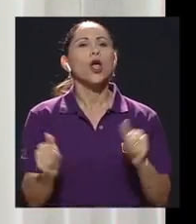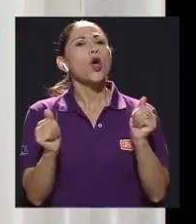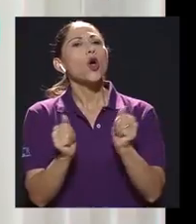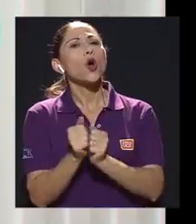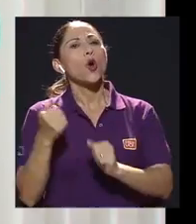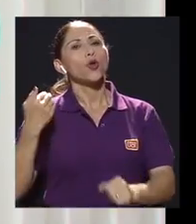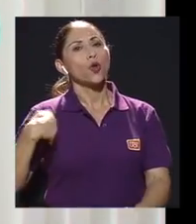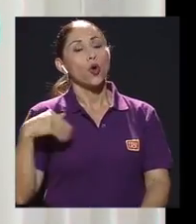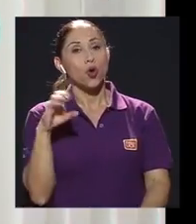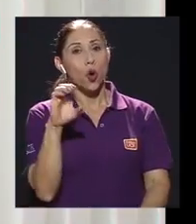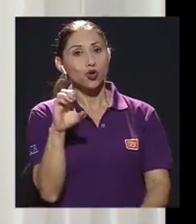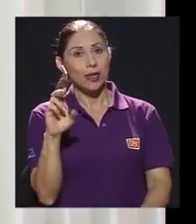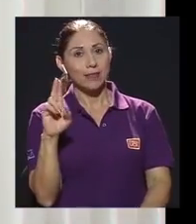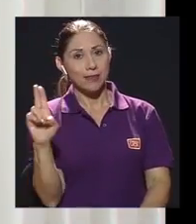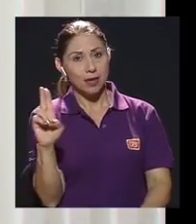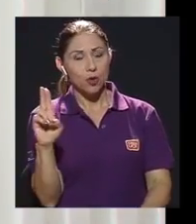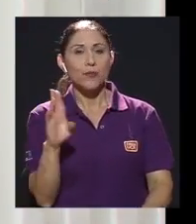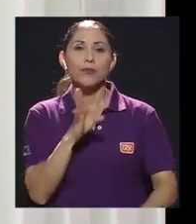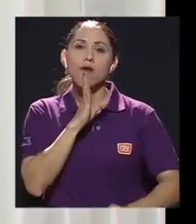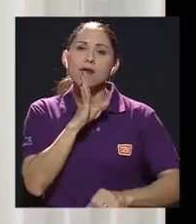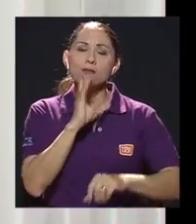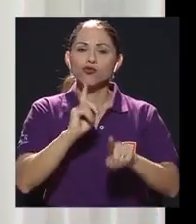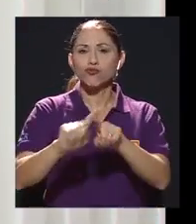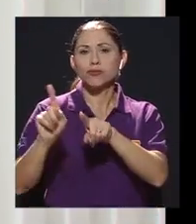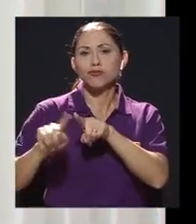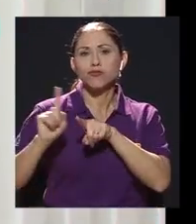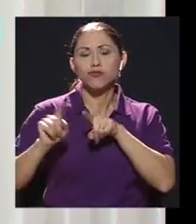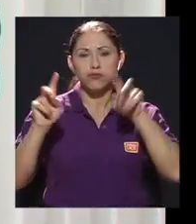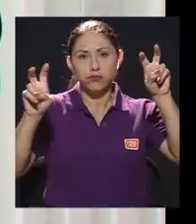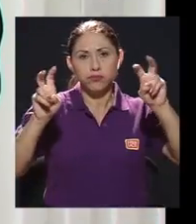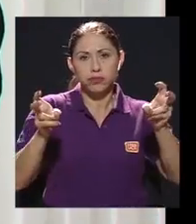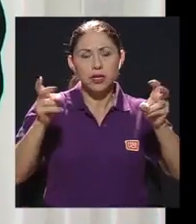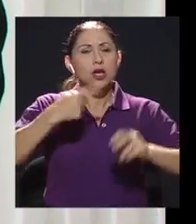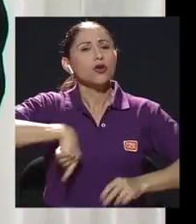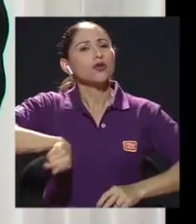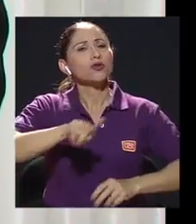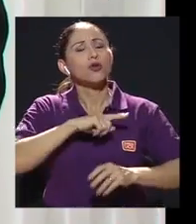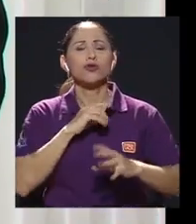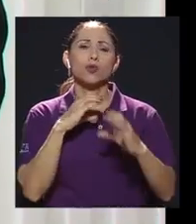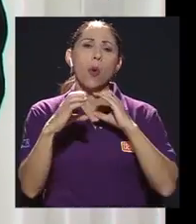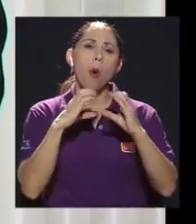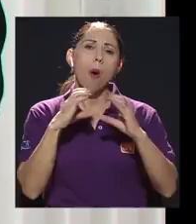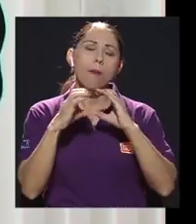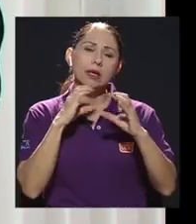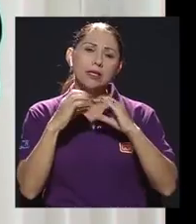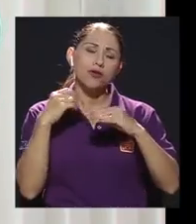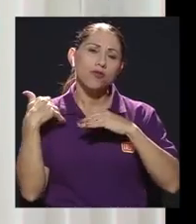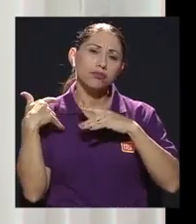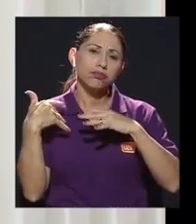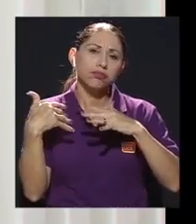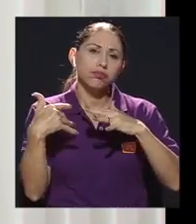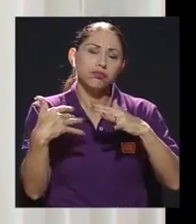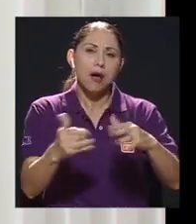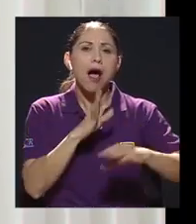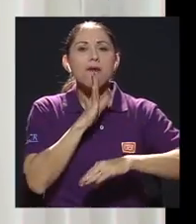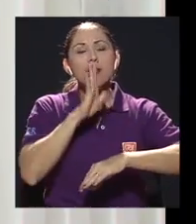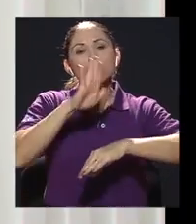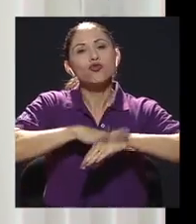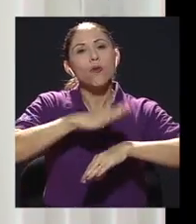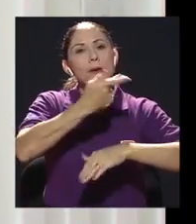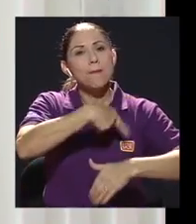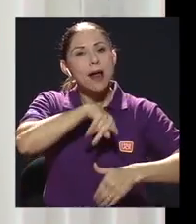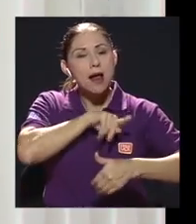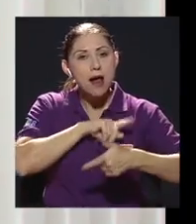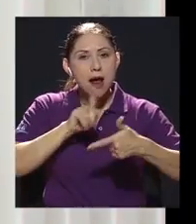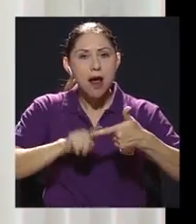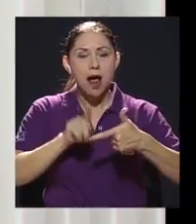Constantino abordamos diferentes temas, tuvimos una extensa conversación en la que tocamos temas personales,